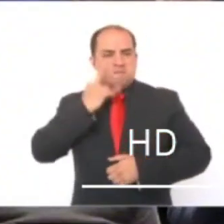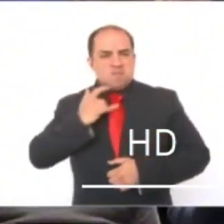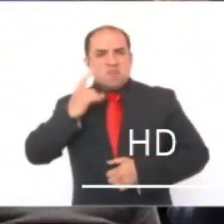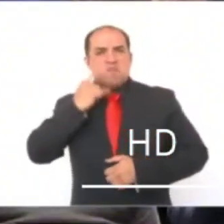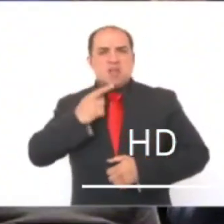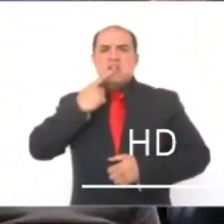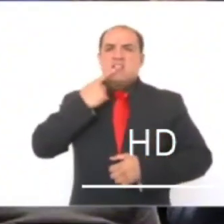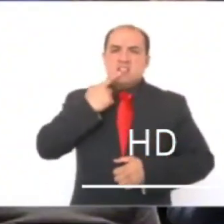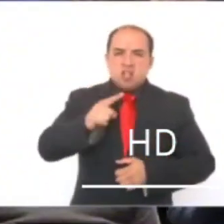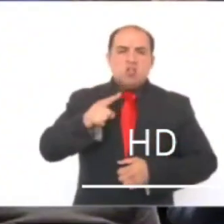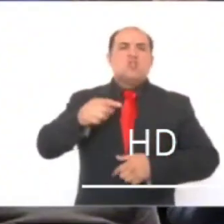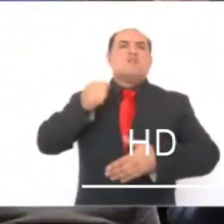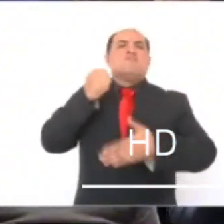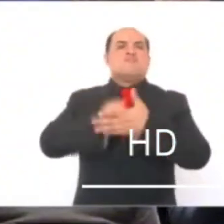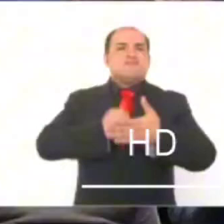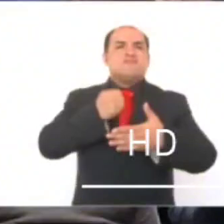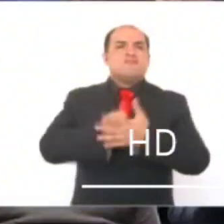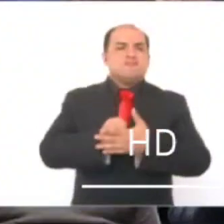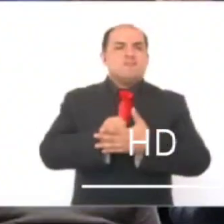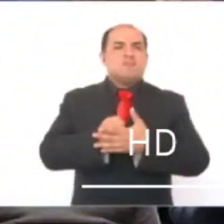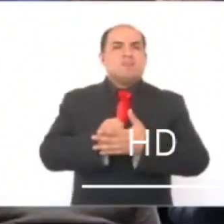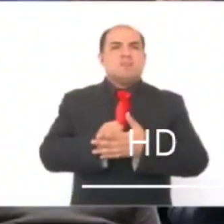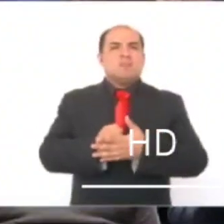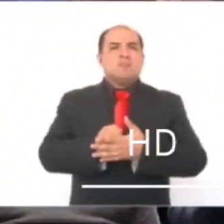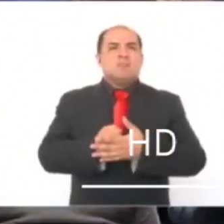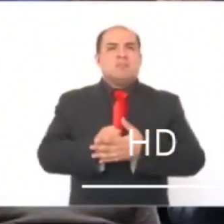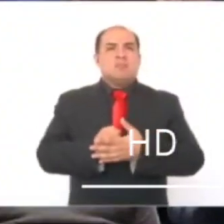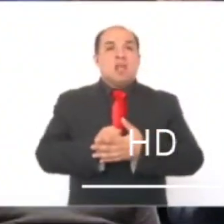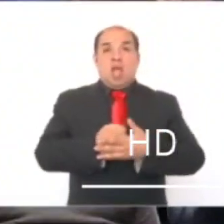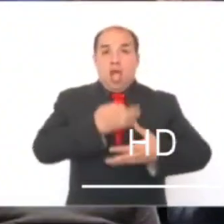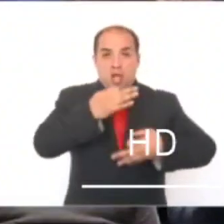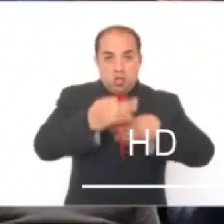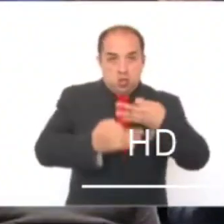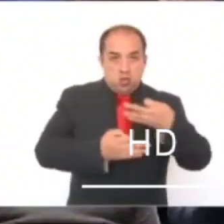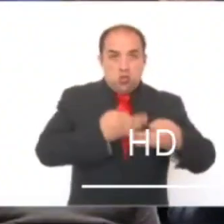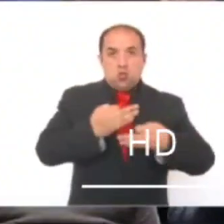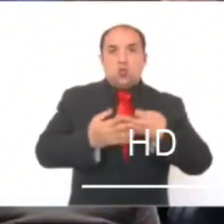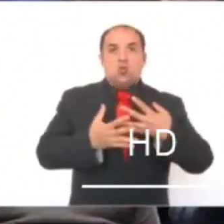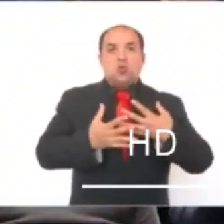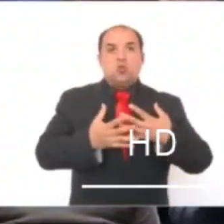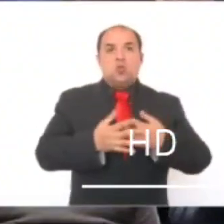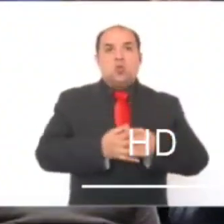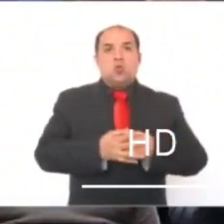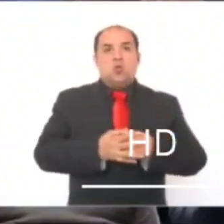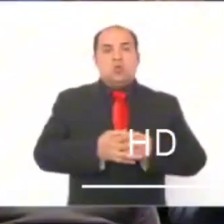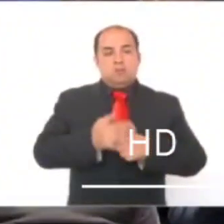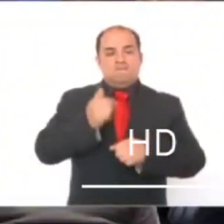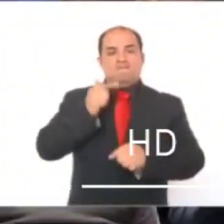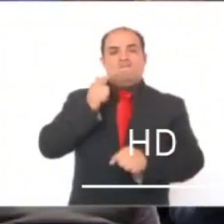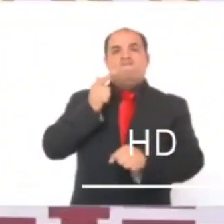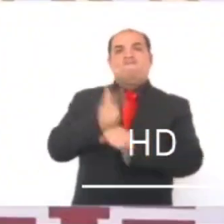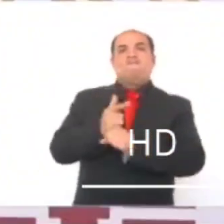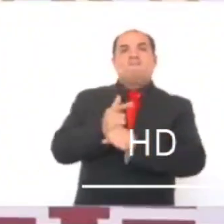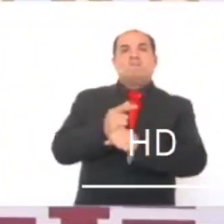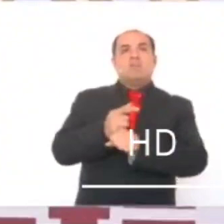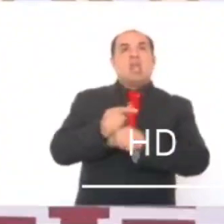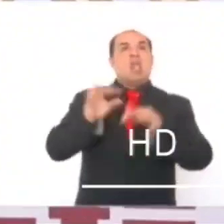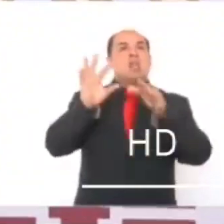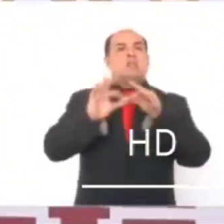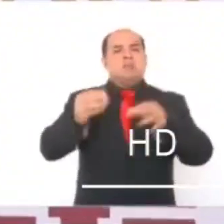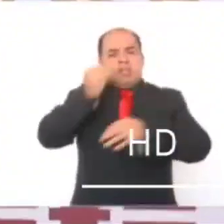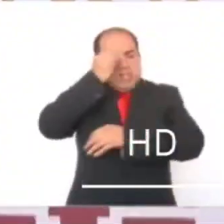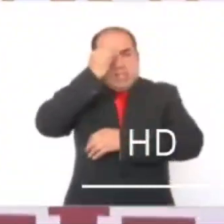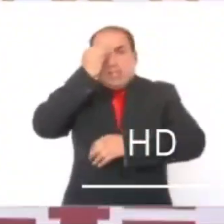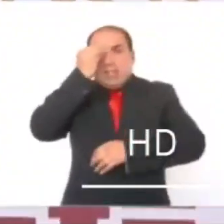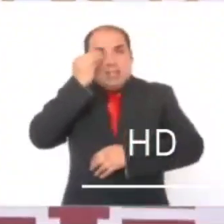constante denuncia nos han hecho ver a todos los detalles